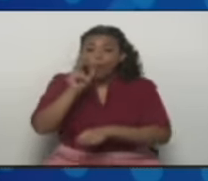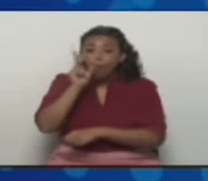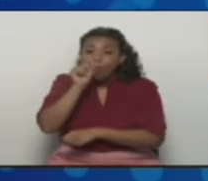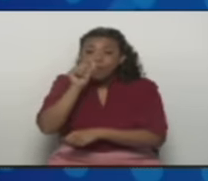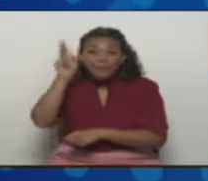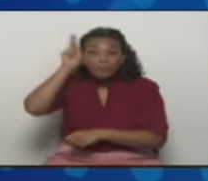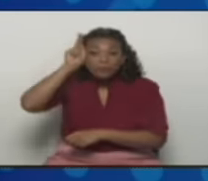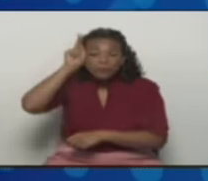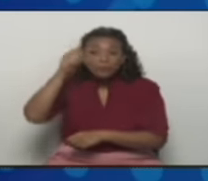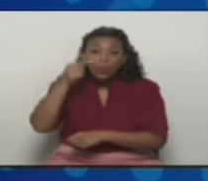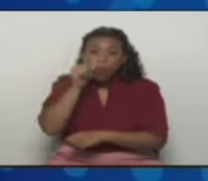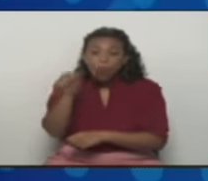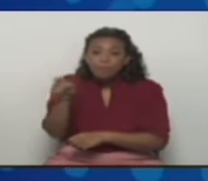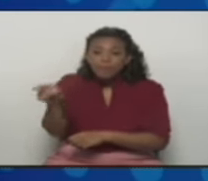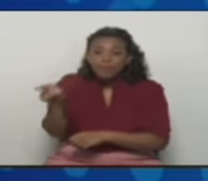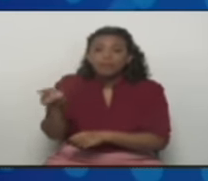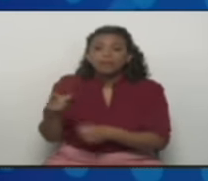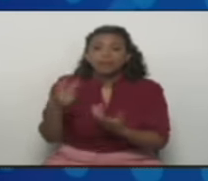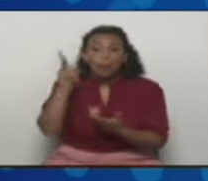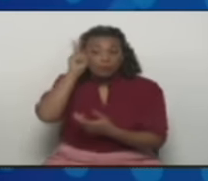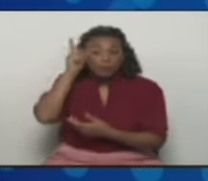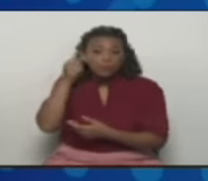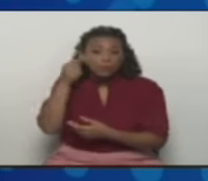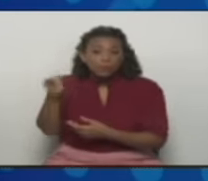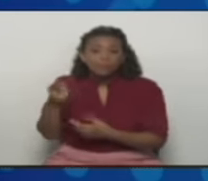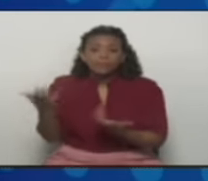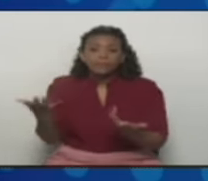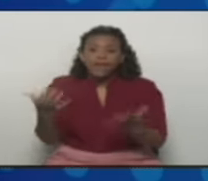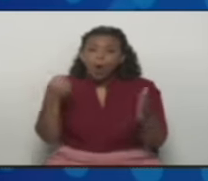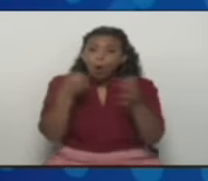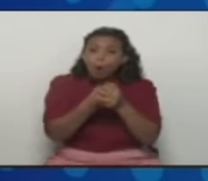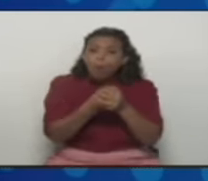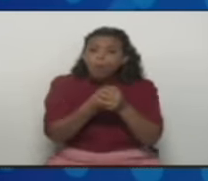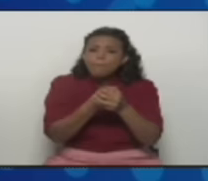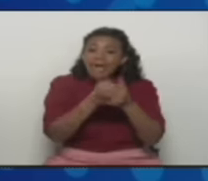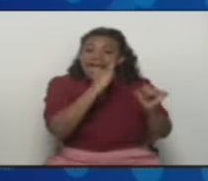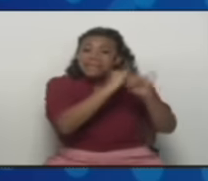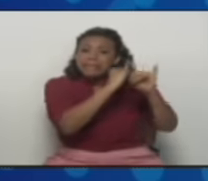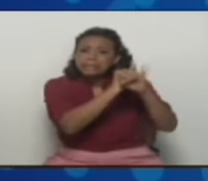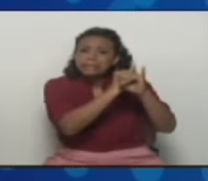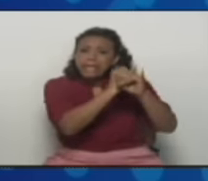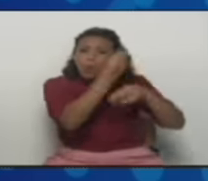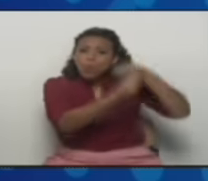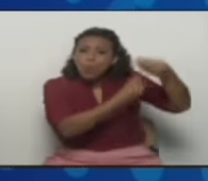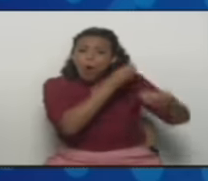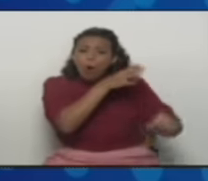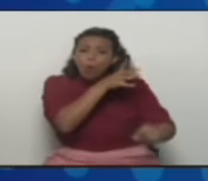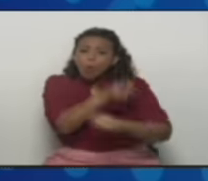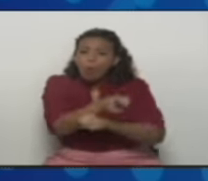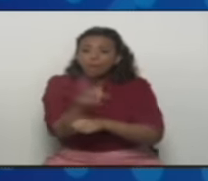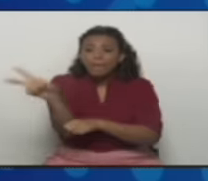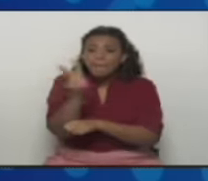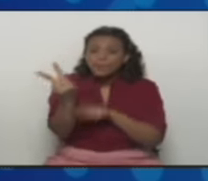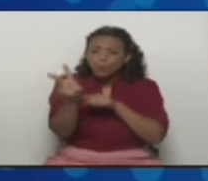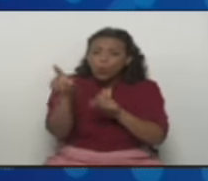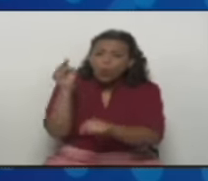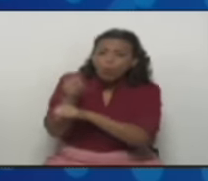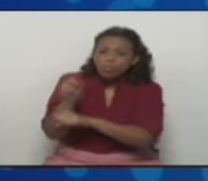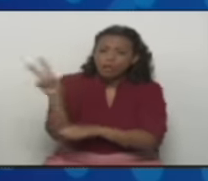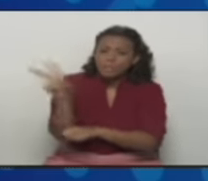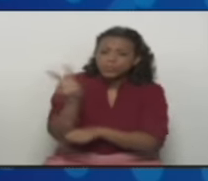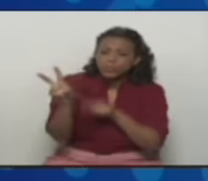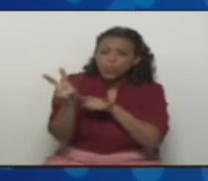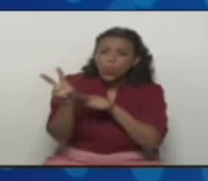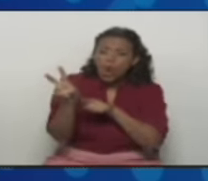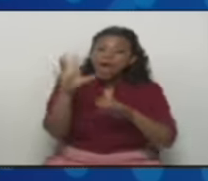Moncada sobre el golpe contra el Estado venezolano y